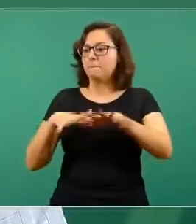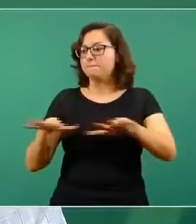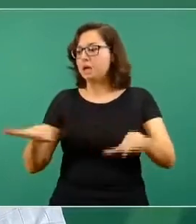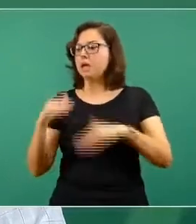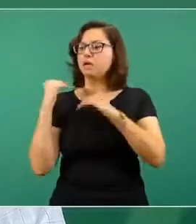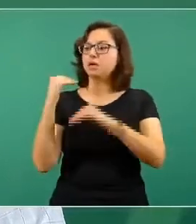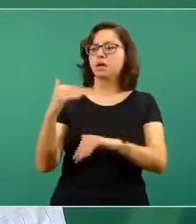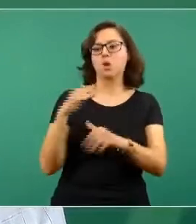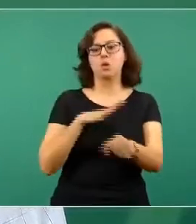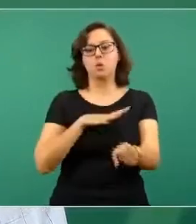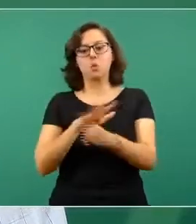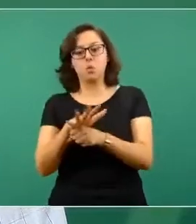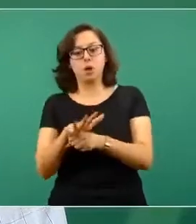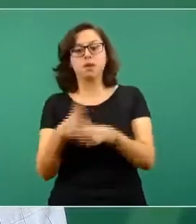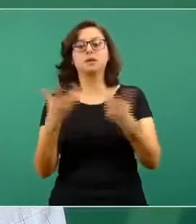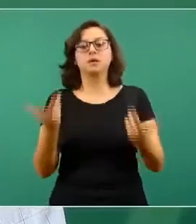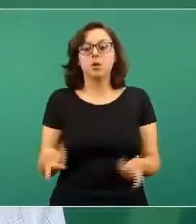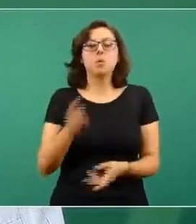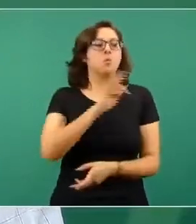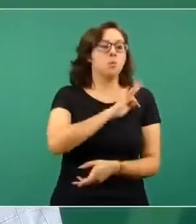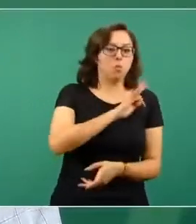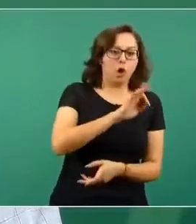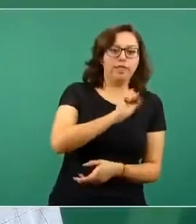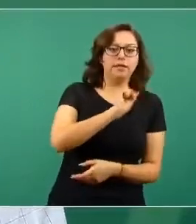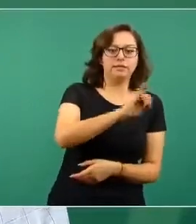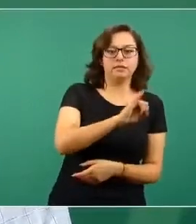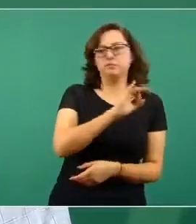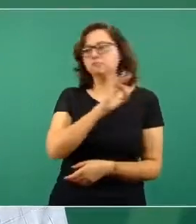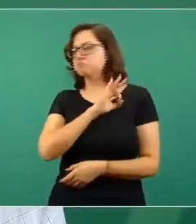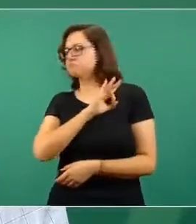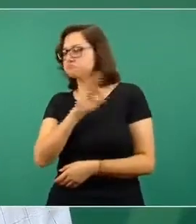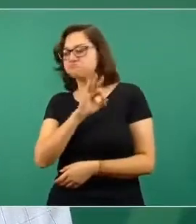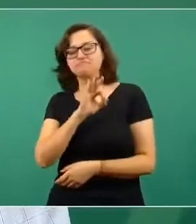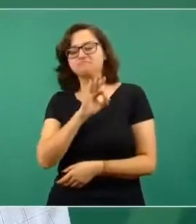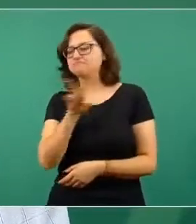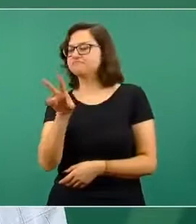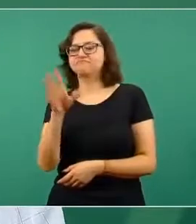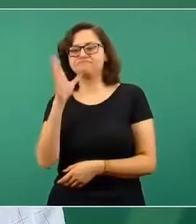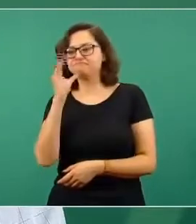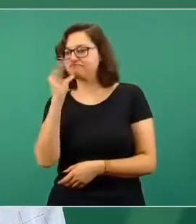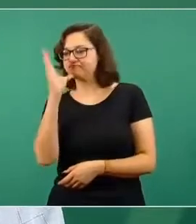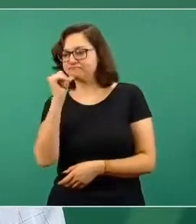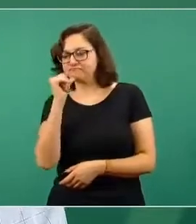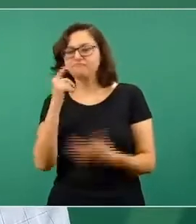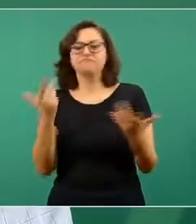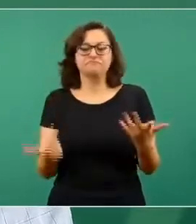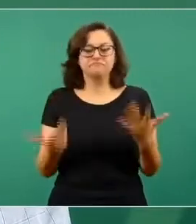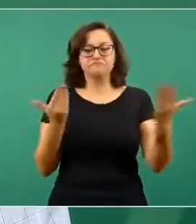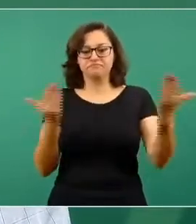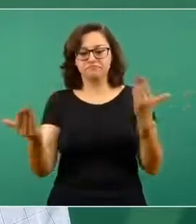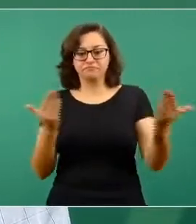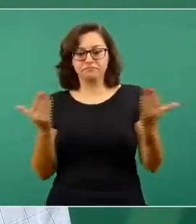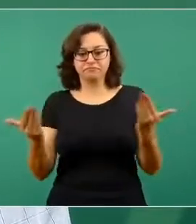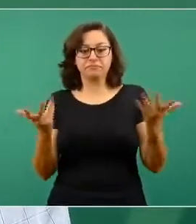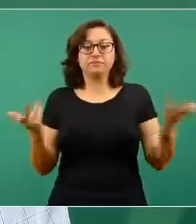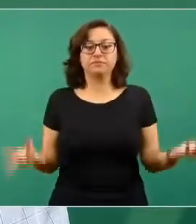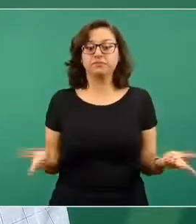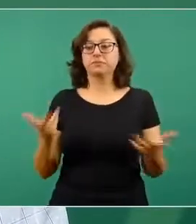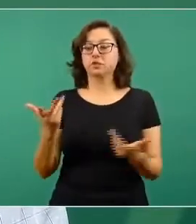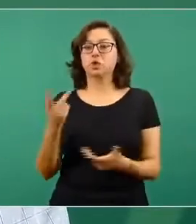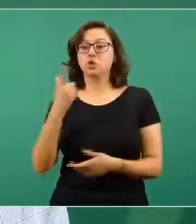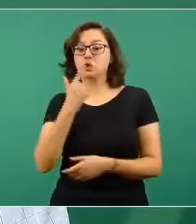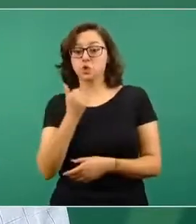y bajo qué circunstancias se pueden o no realizar, y esto parte desde el mismo semáforo de riesgo, en donde si estoy en rojo o en